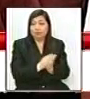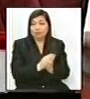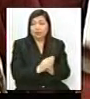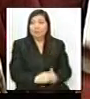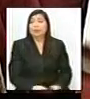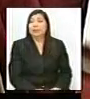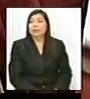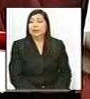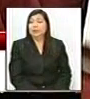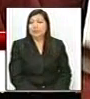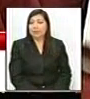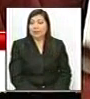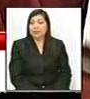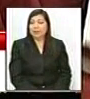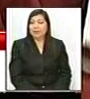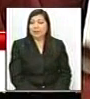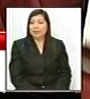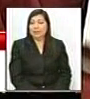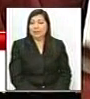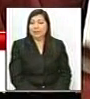hizo estas observaciones.